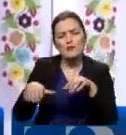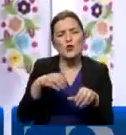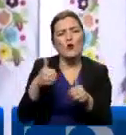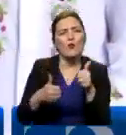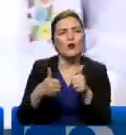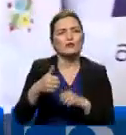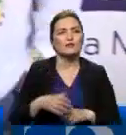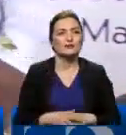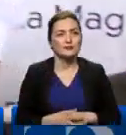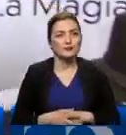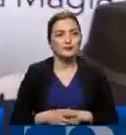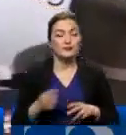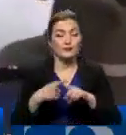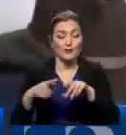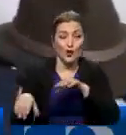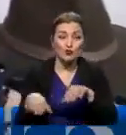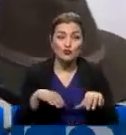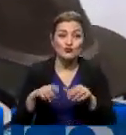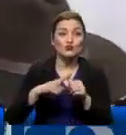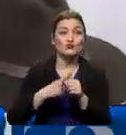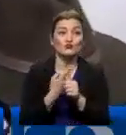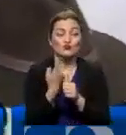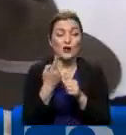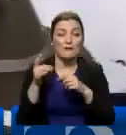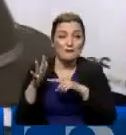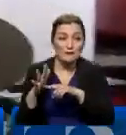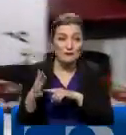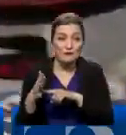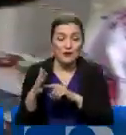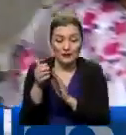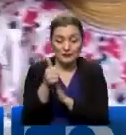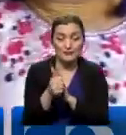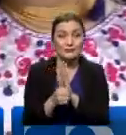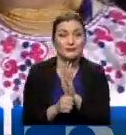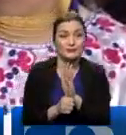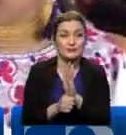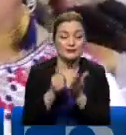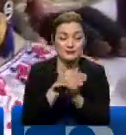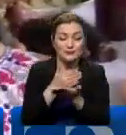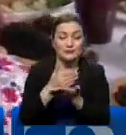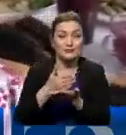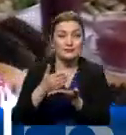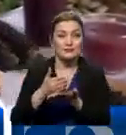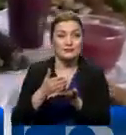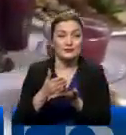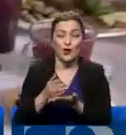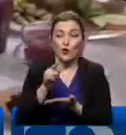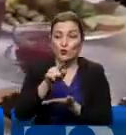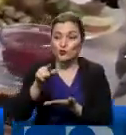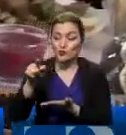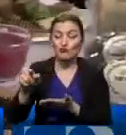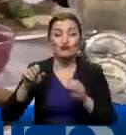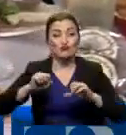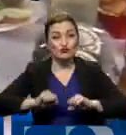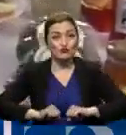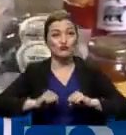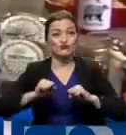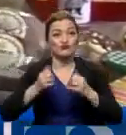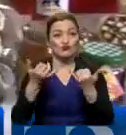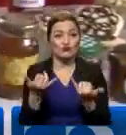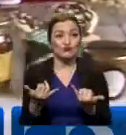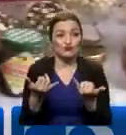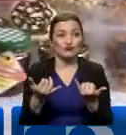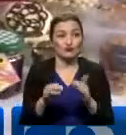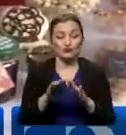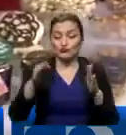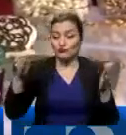feria? Vamos a tener varias actividades. Primero, una feria artesanal, gastronómica, donde ustedes van a poder ver, como aquí en el